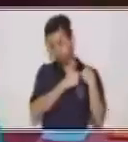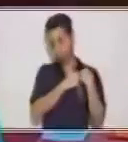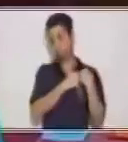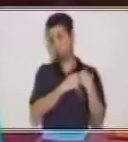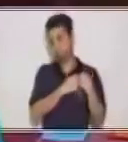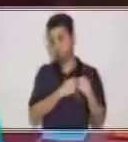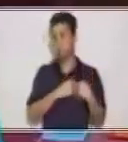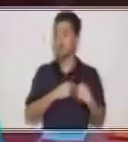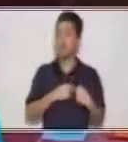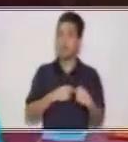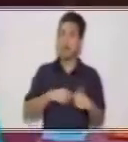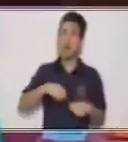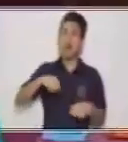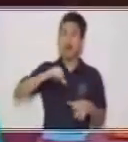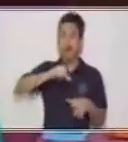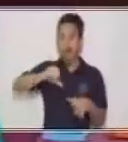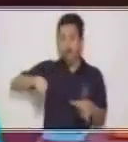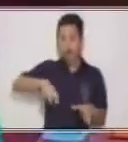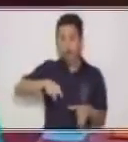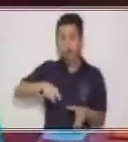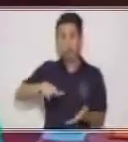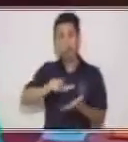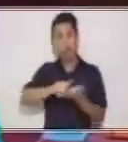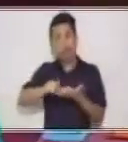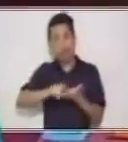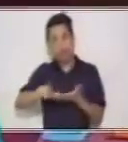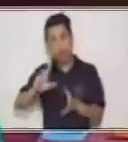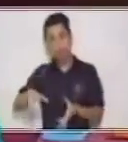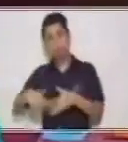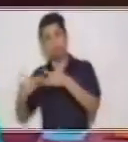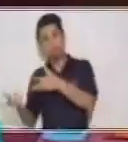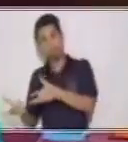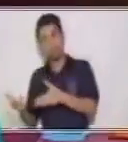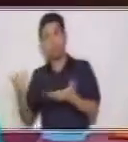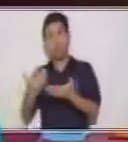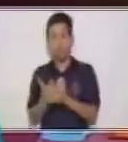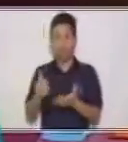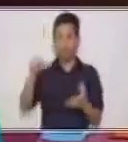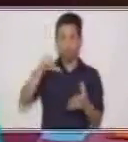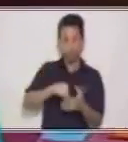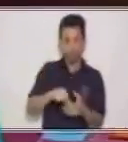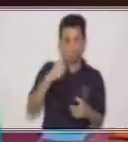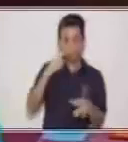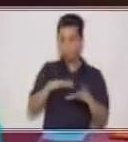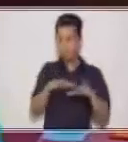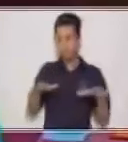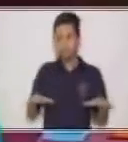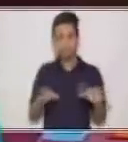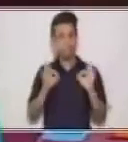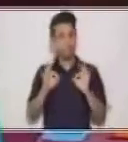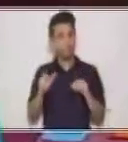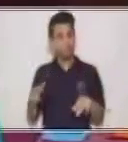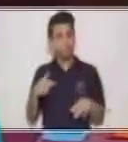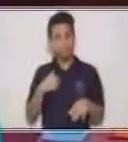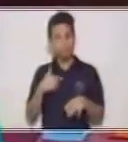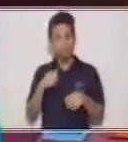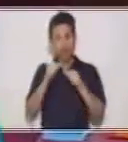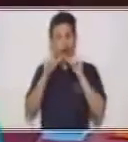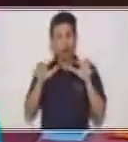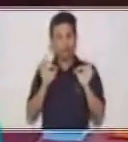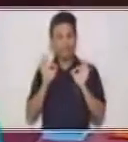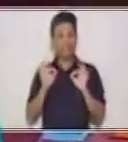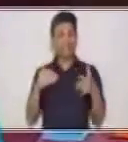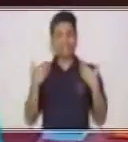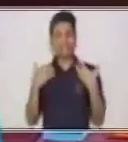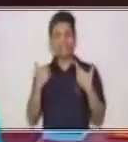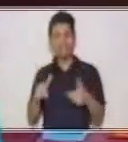agua, en darle comida y en tener un ambiente adecuado para que esta mascota pueda vivir.